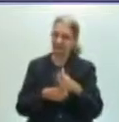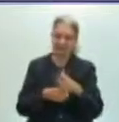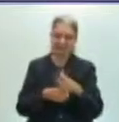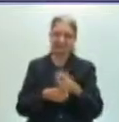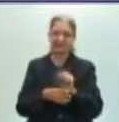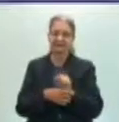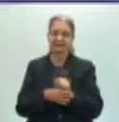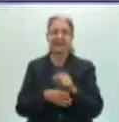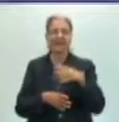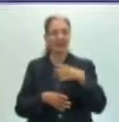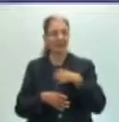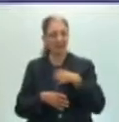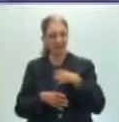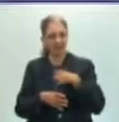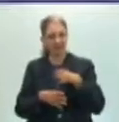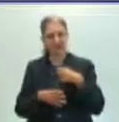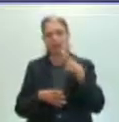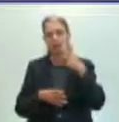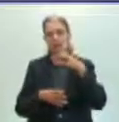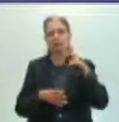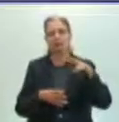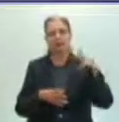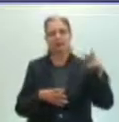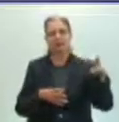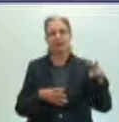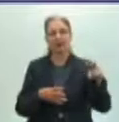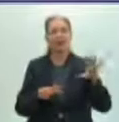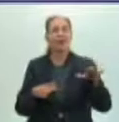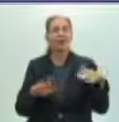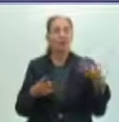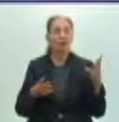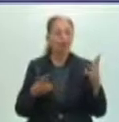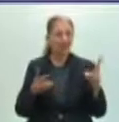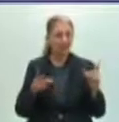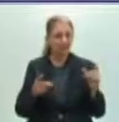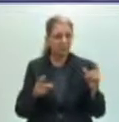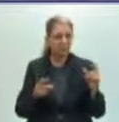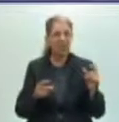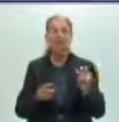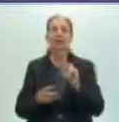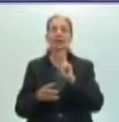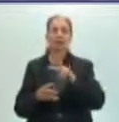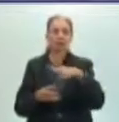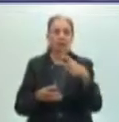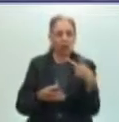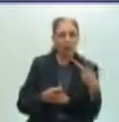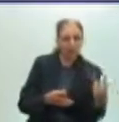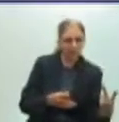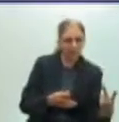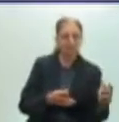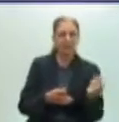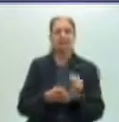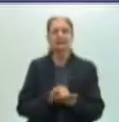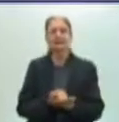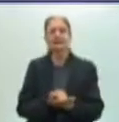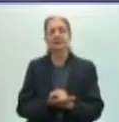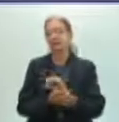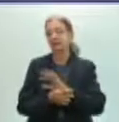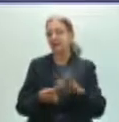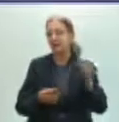Tienes entonces que la relación es el doble de hectáreas. Si ya tú conoces que